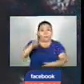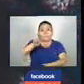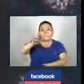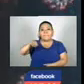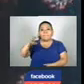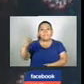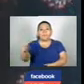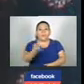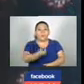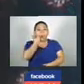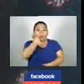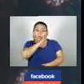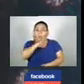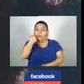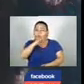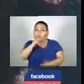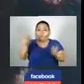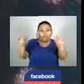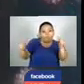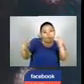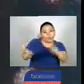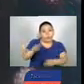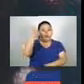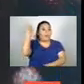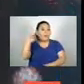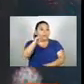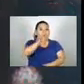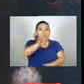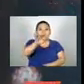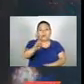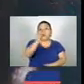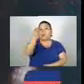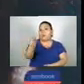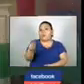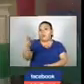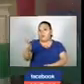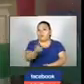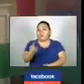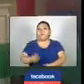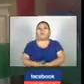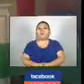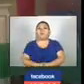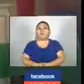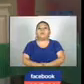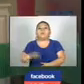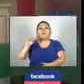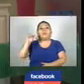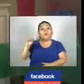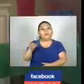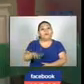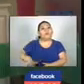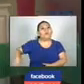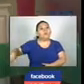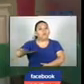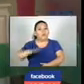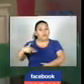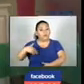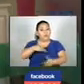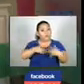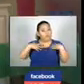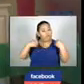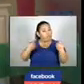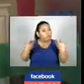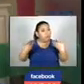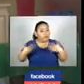casos positivos, comparado a 250 diarios durante la última semana de junio. Según el Departamento de Salud Pública, actualmente más